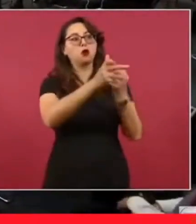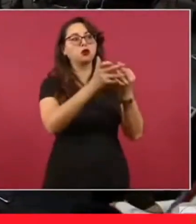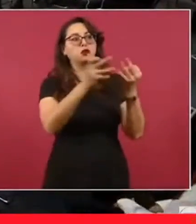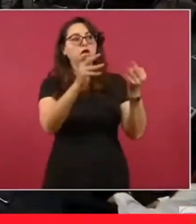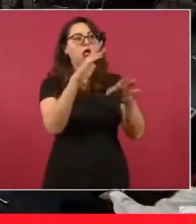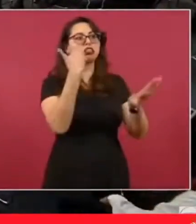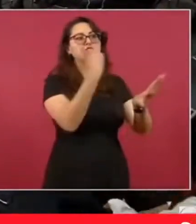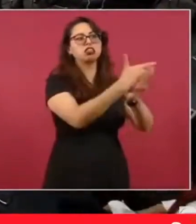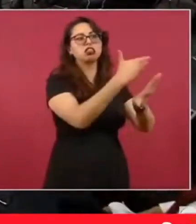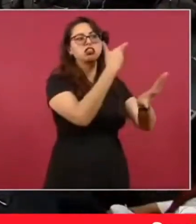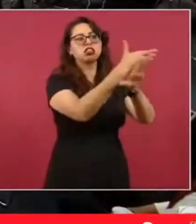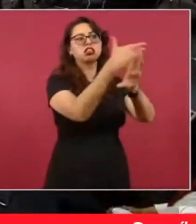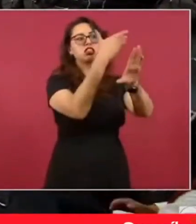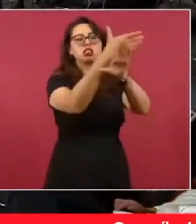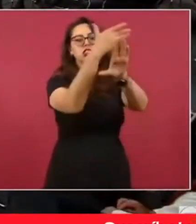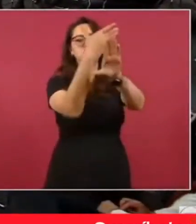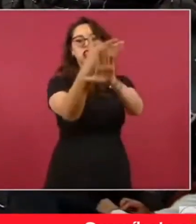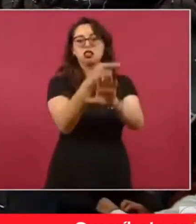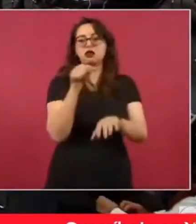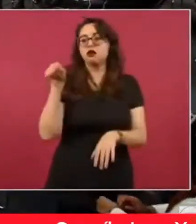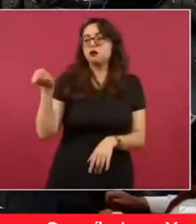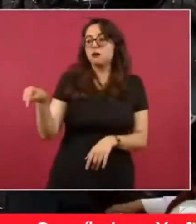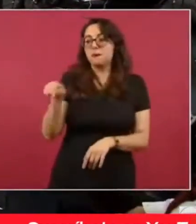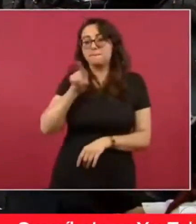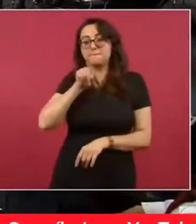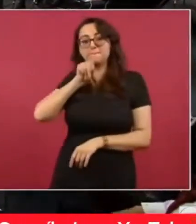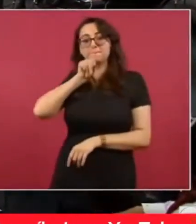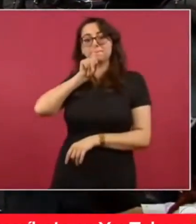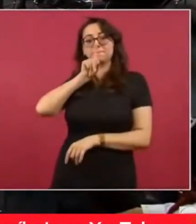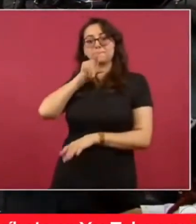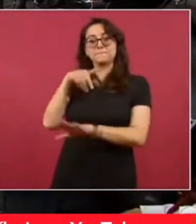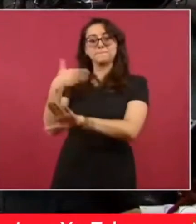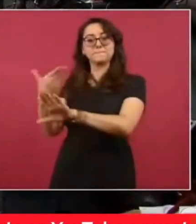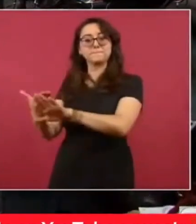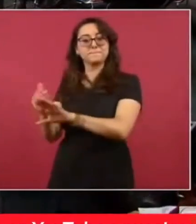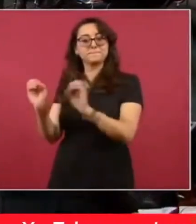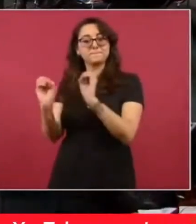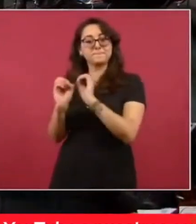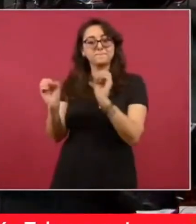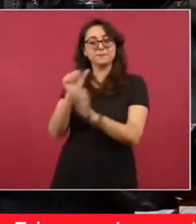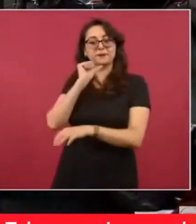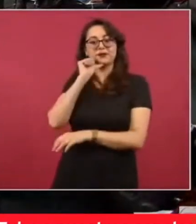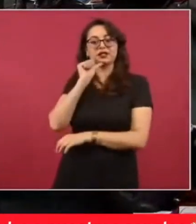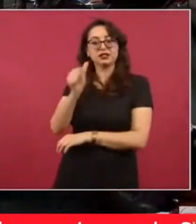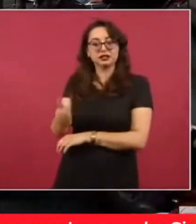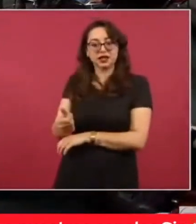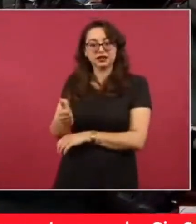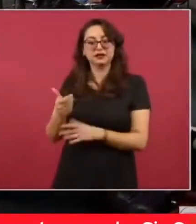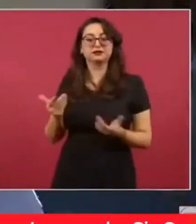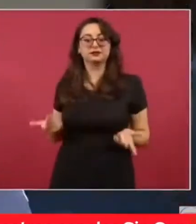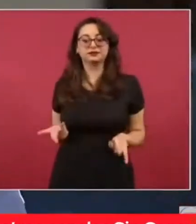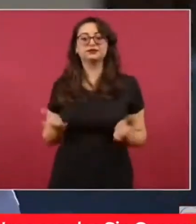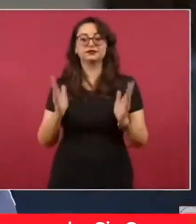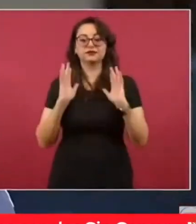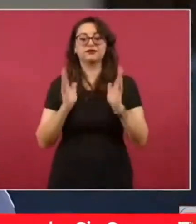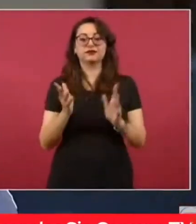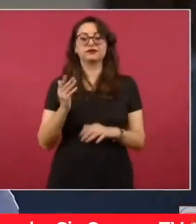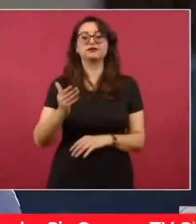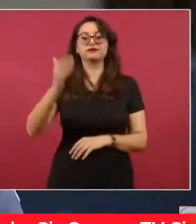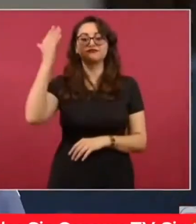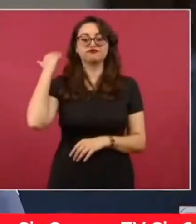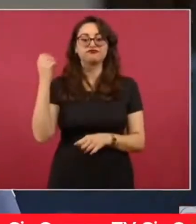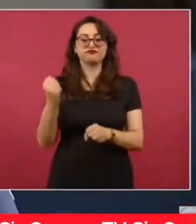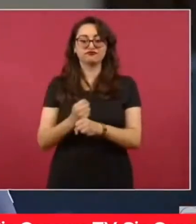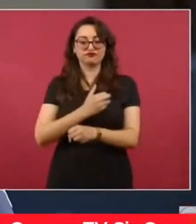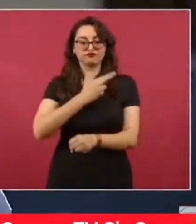poco también pues toda la oposición de ciertos ambientalistas que los escribió el secretario de gobernación como